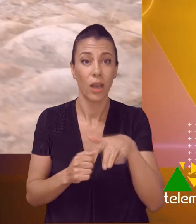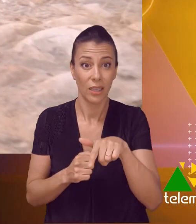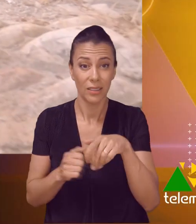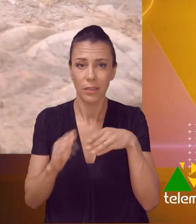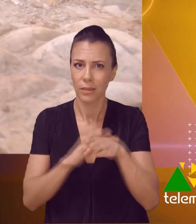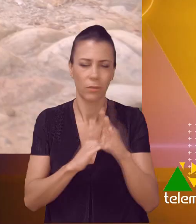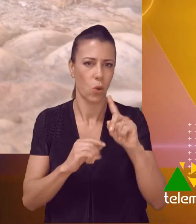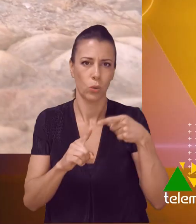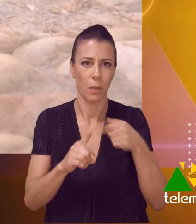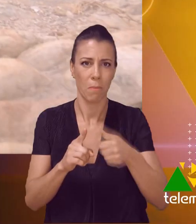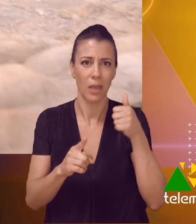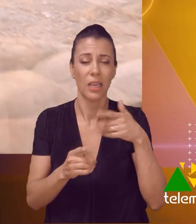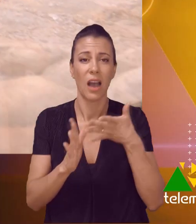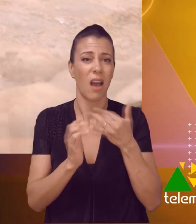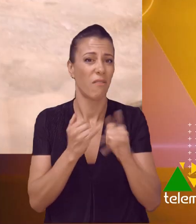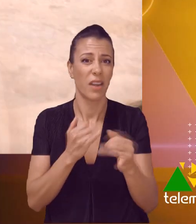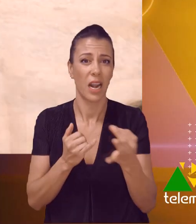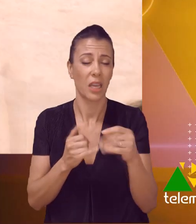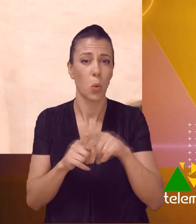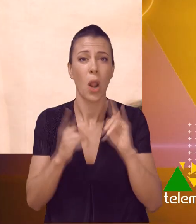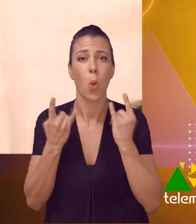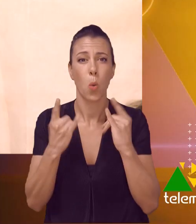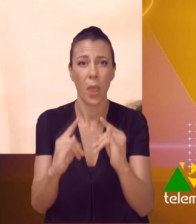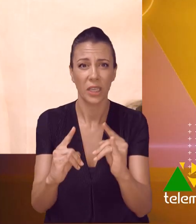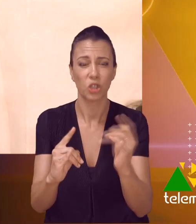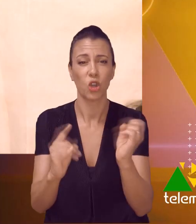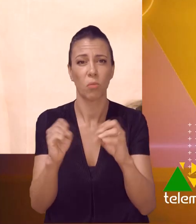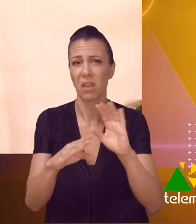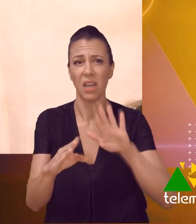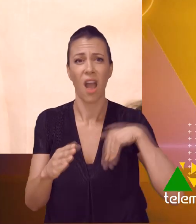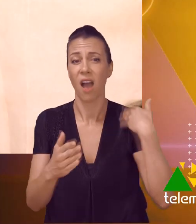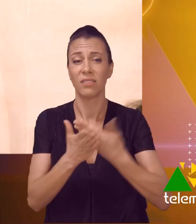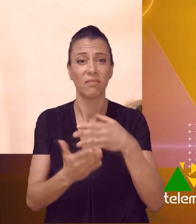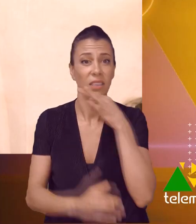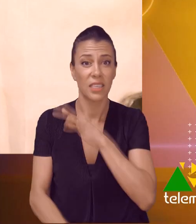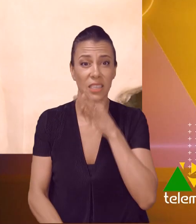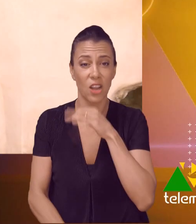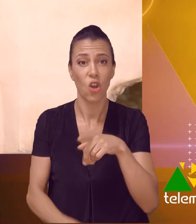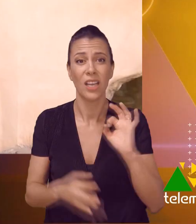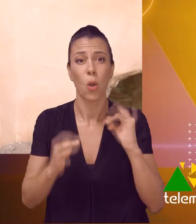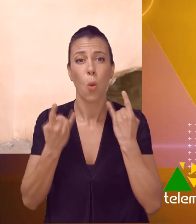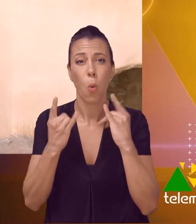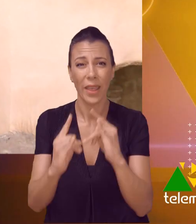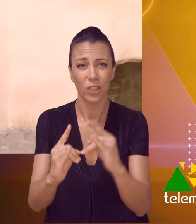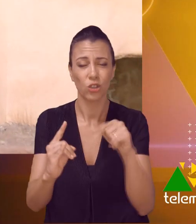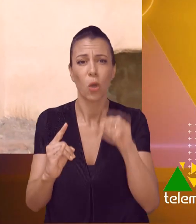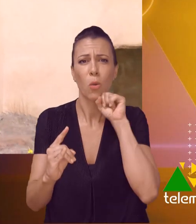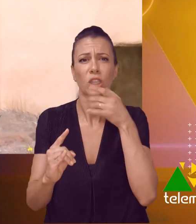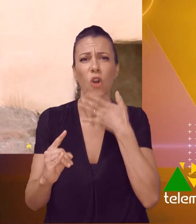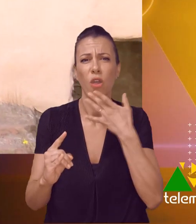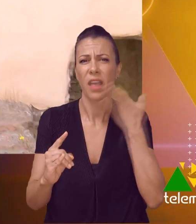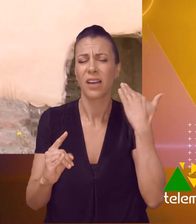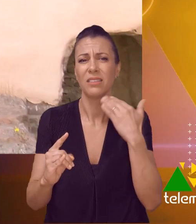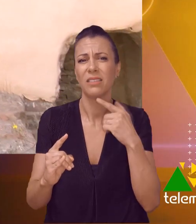iglesia se deja de usar, se convierte pues en un huerto, y así estuvo durante siglos. El huerto en Motril lo conocíamos